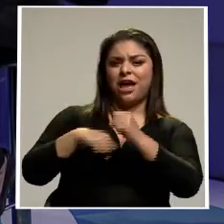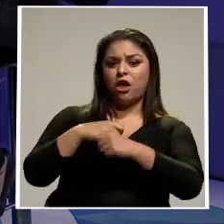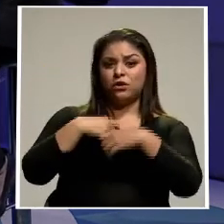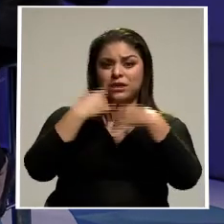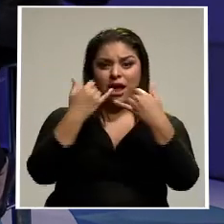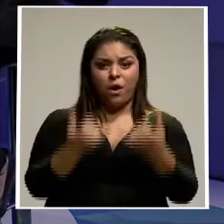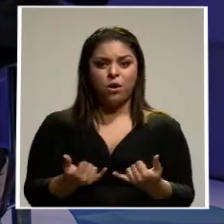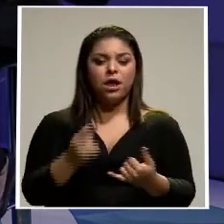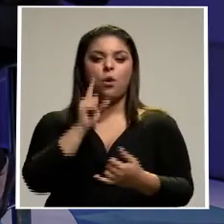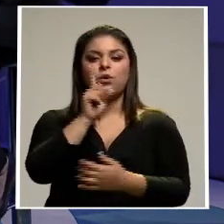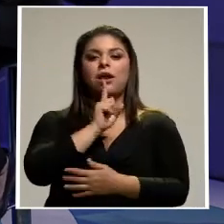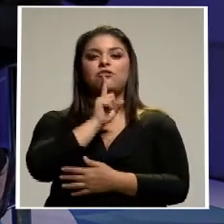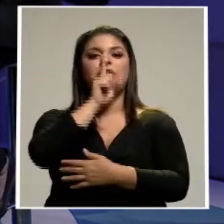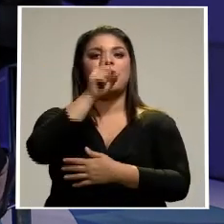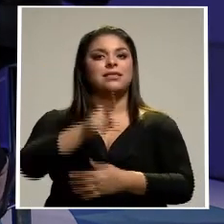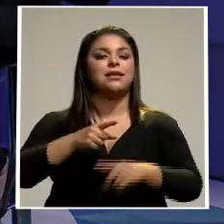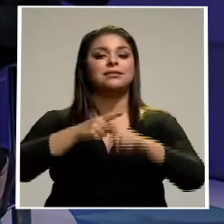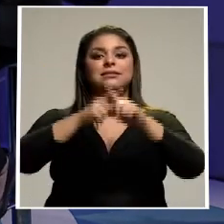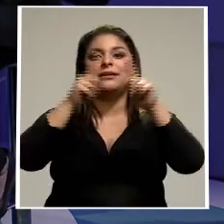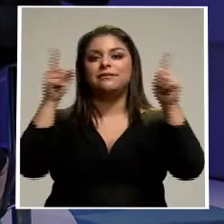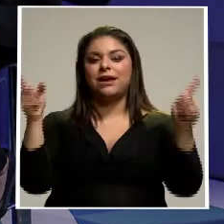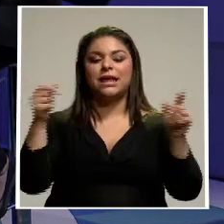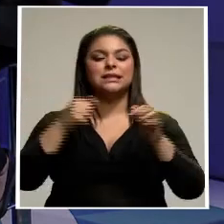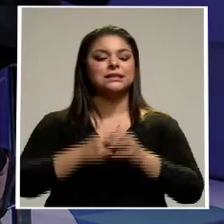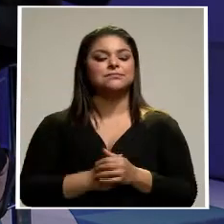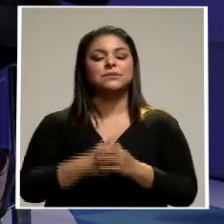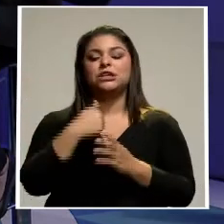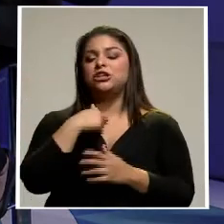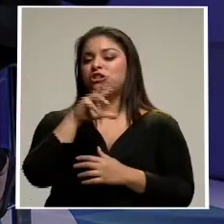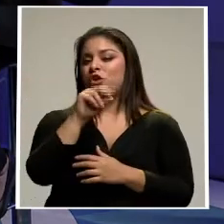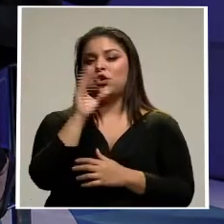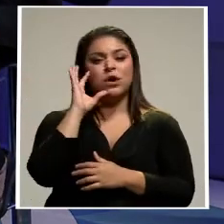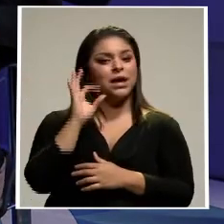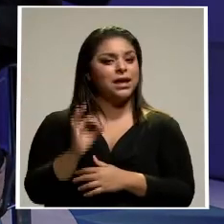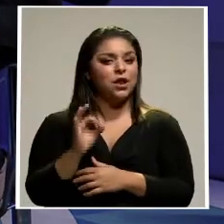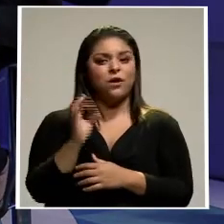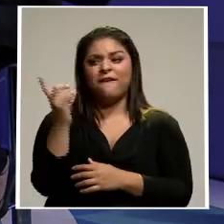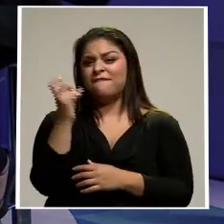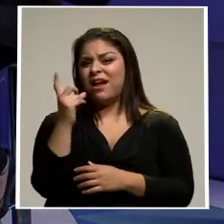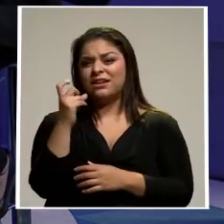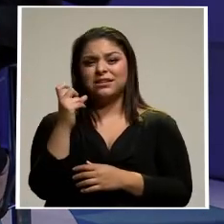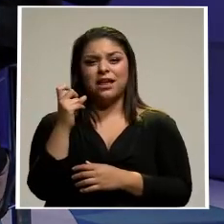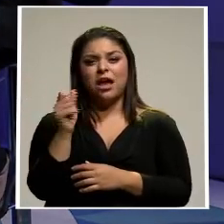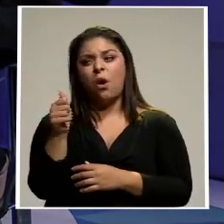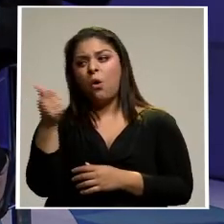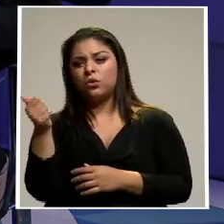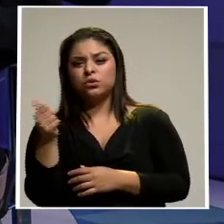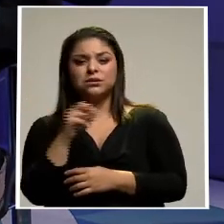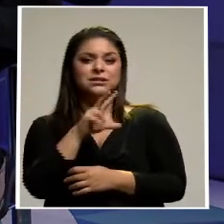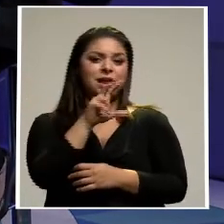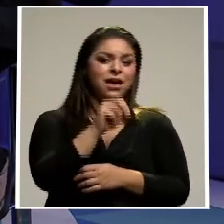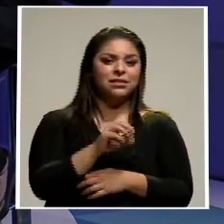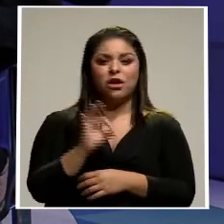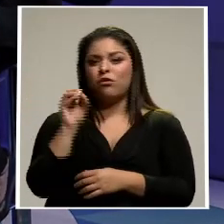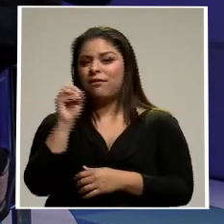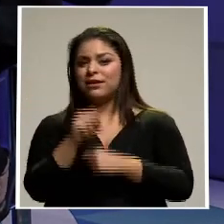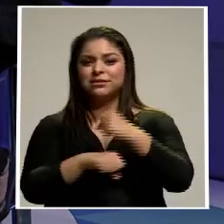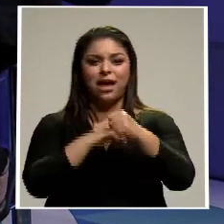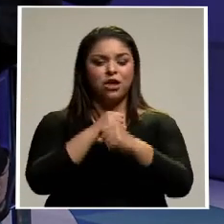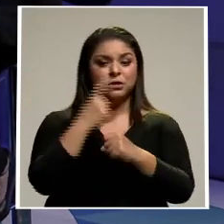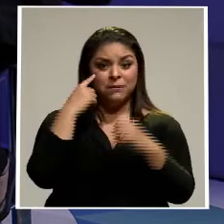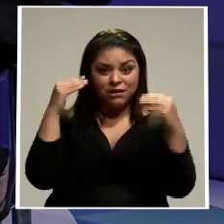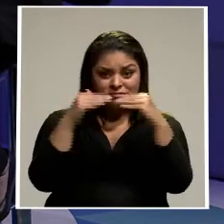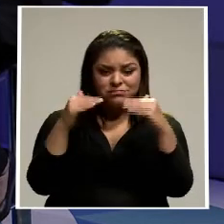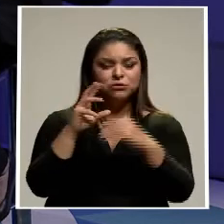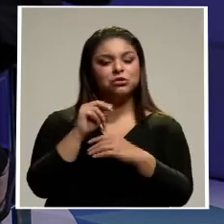realidad completamente distinta. Y yo no creo que hacen falta otros 30 o 90 años para llegar a la paridad. Yo creo que